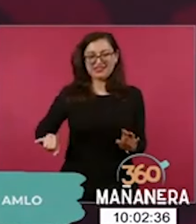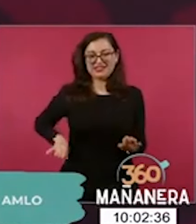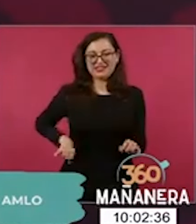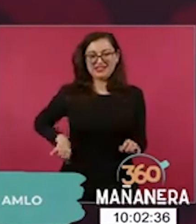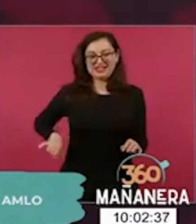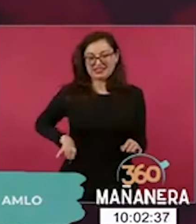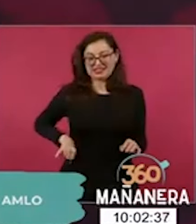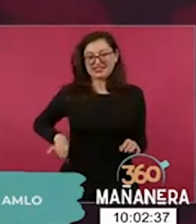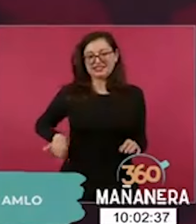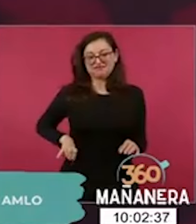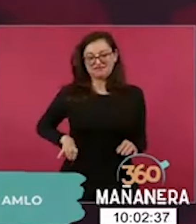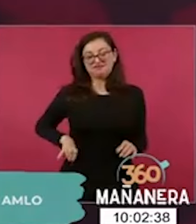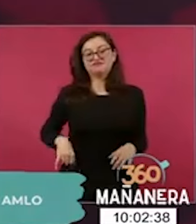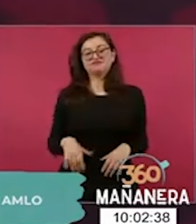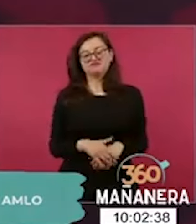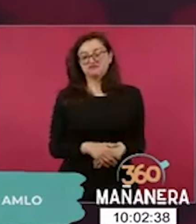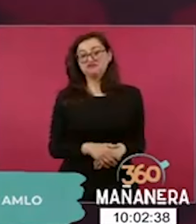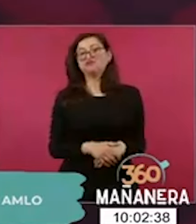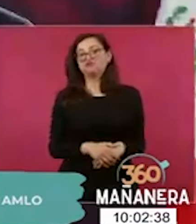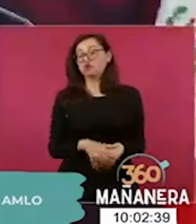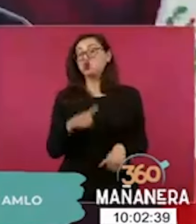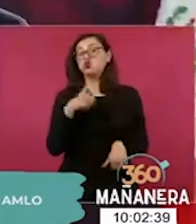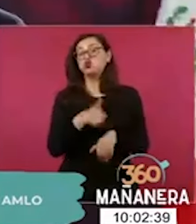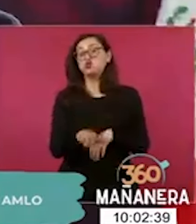así de numeral.